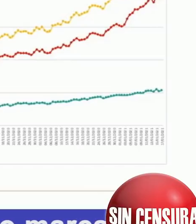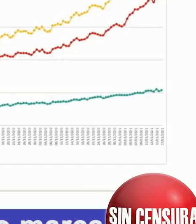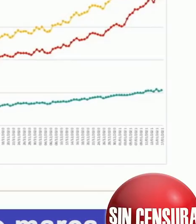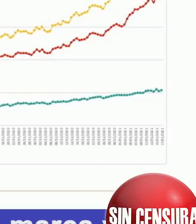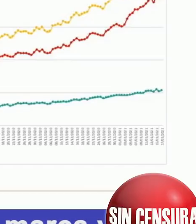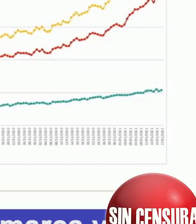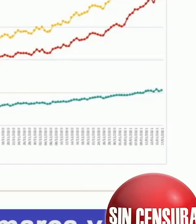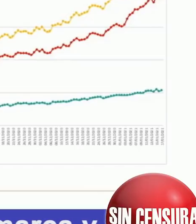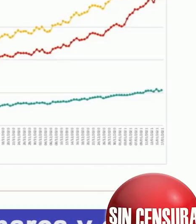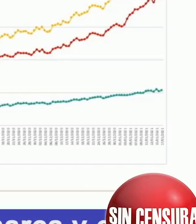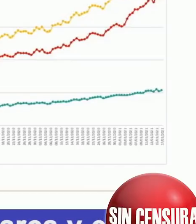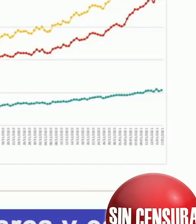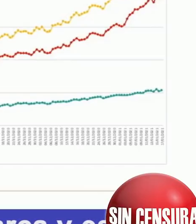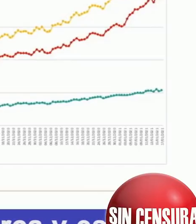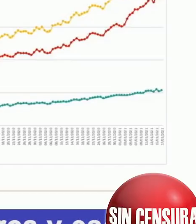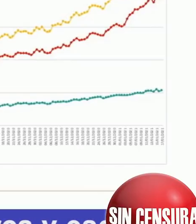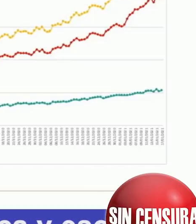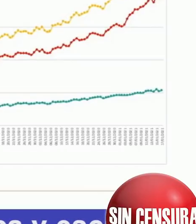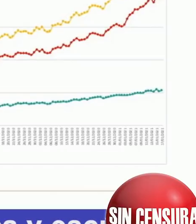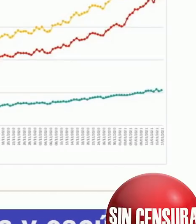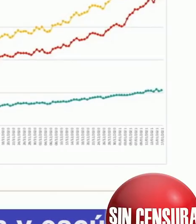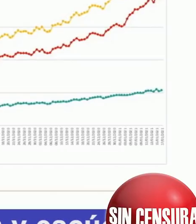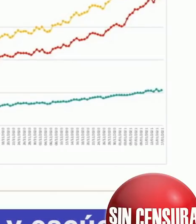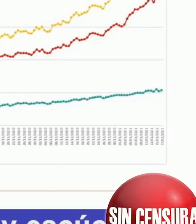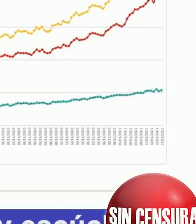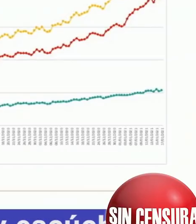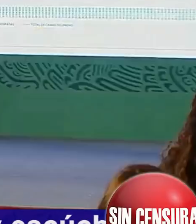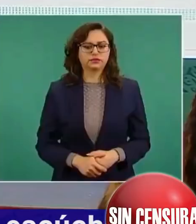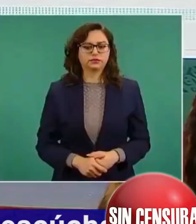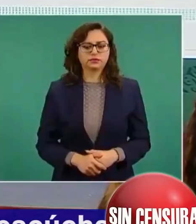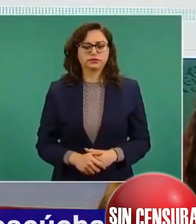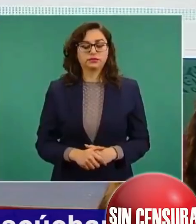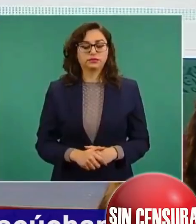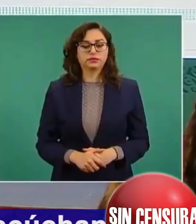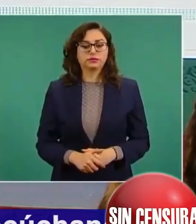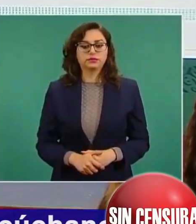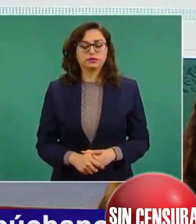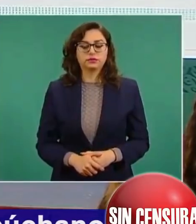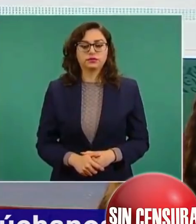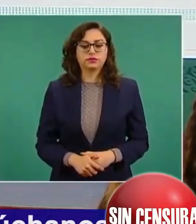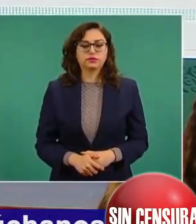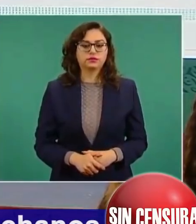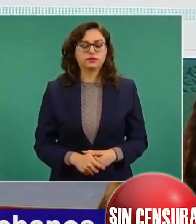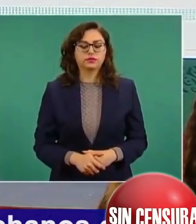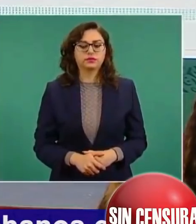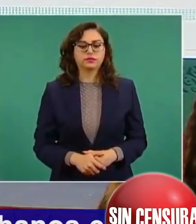suma. Y un grupo minoritario, el 20%